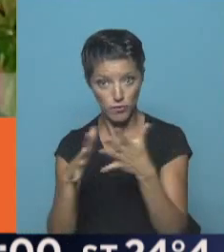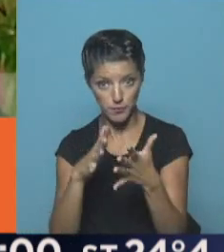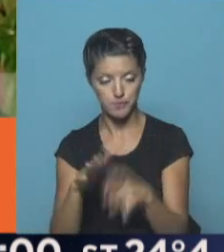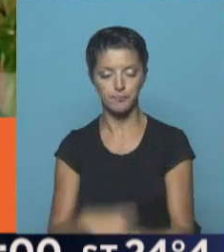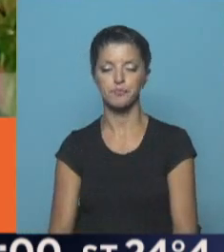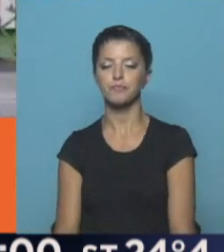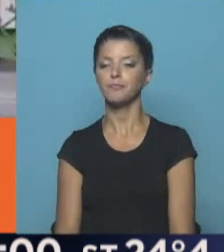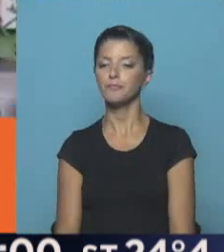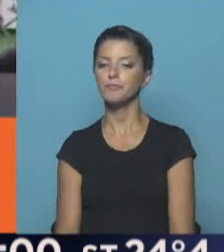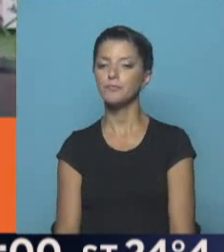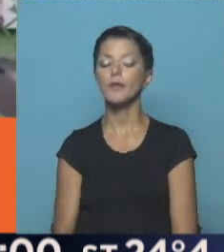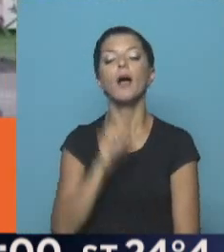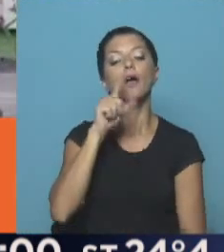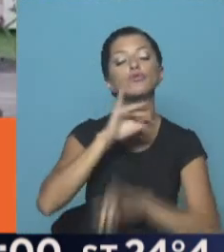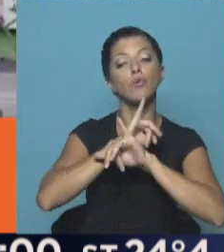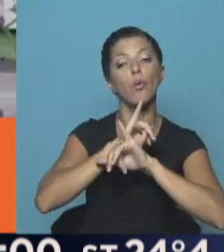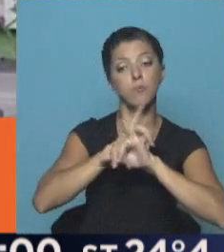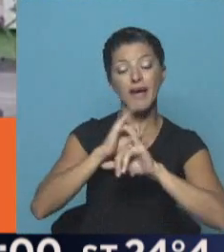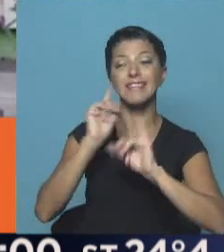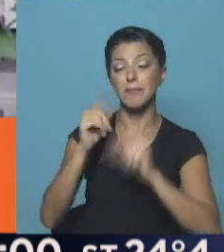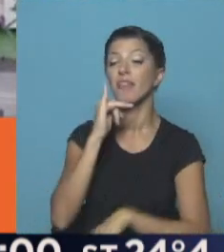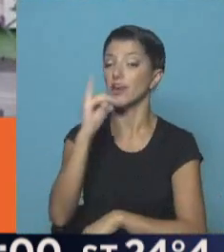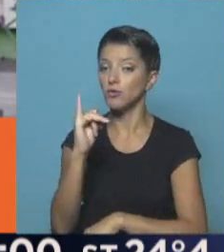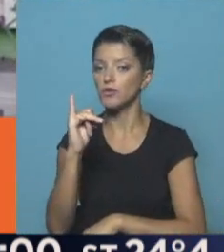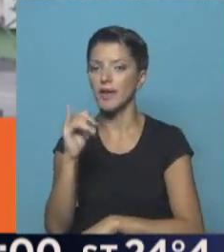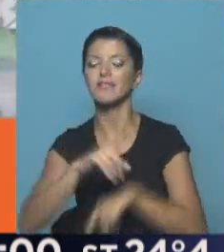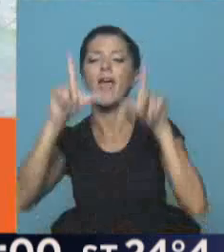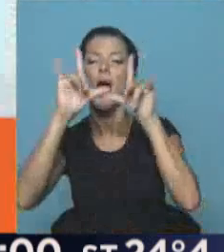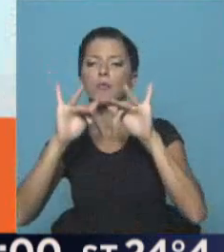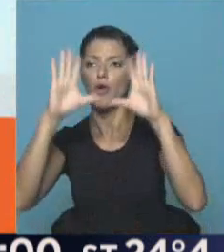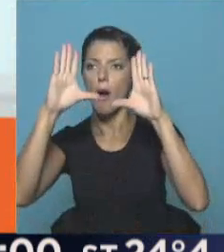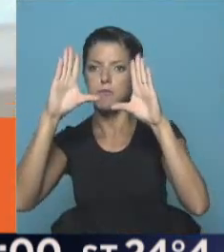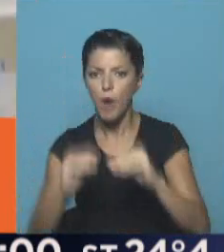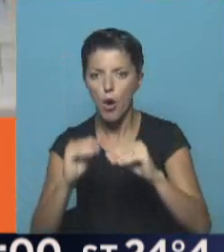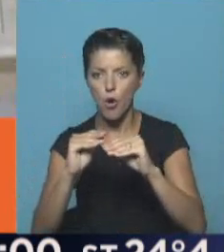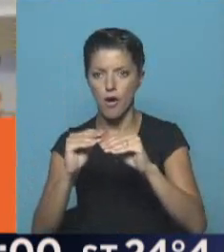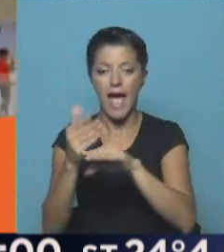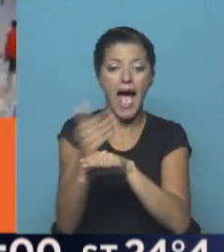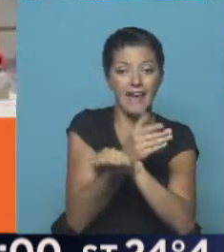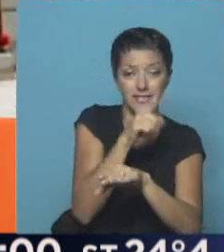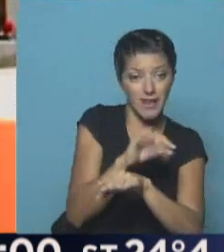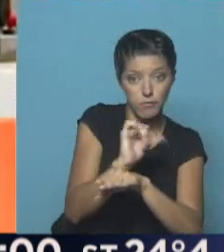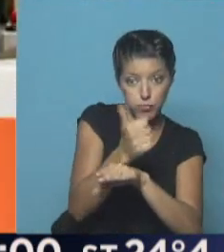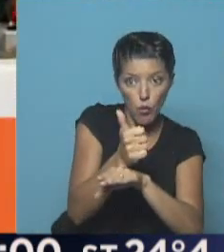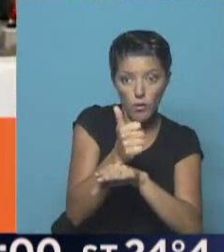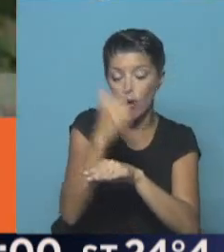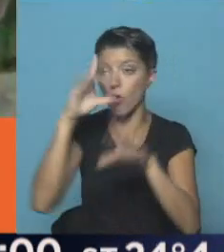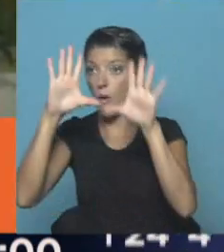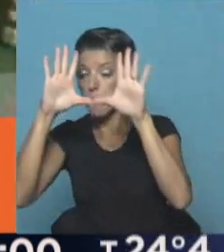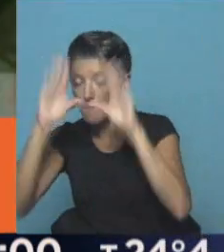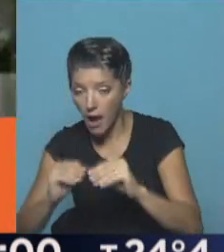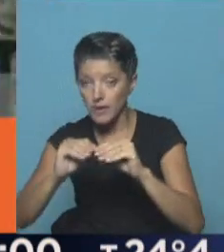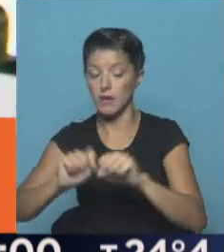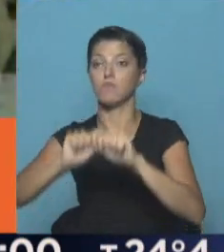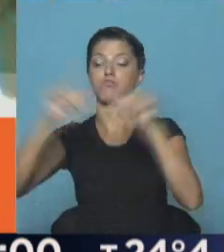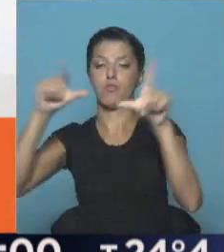La campaña de Lasso también denuncia que hubo un apagón informático antes del cual su fórmula iba ganando y cuando se